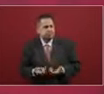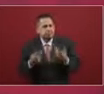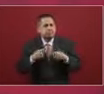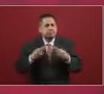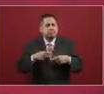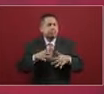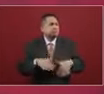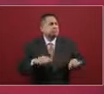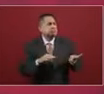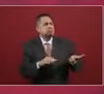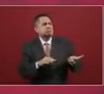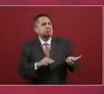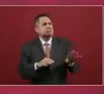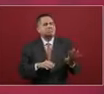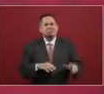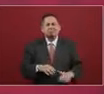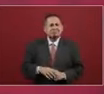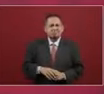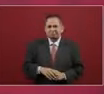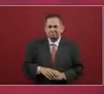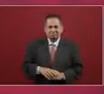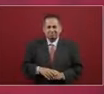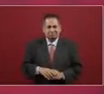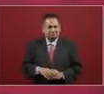pues no van a tener